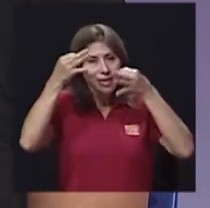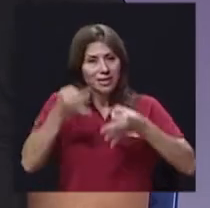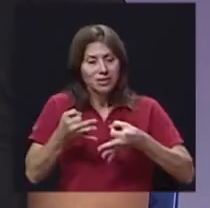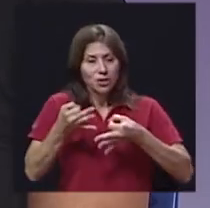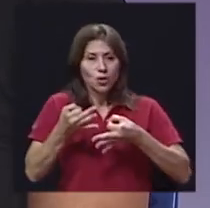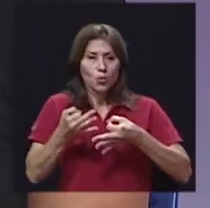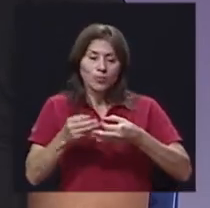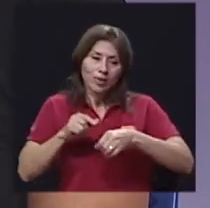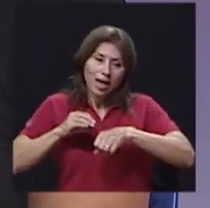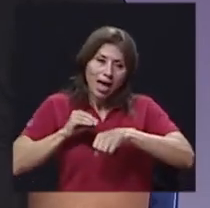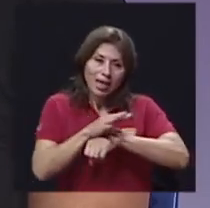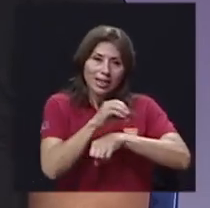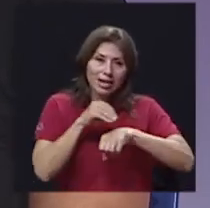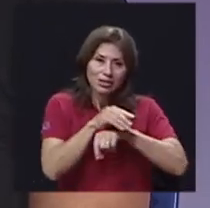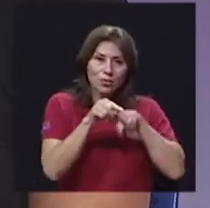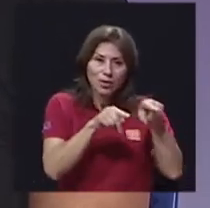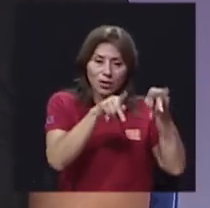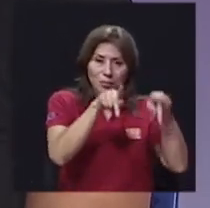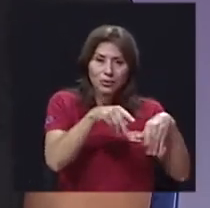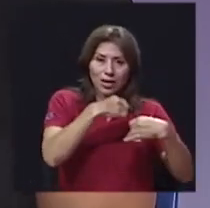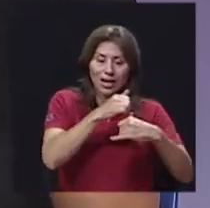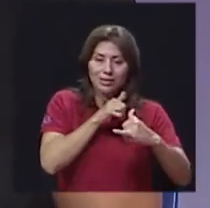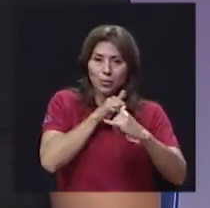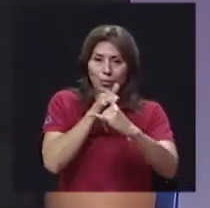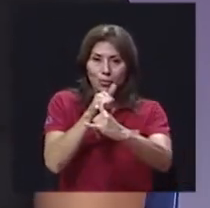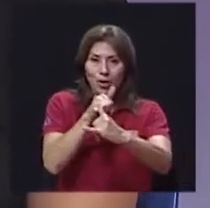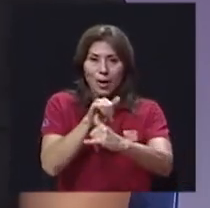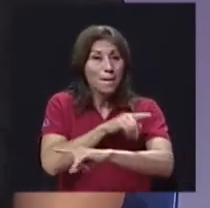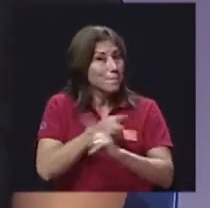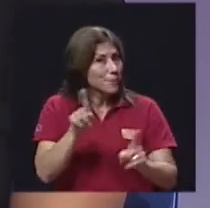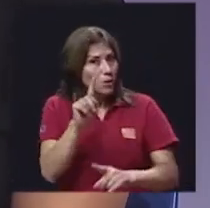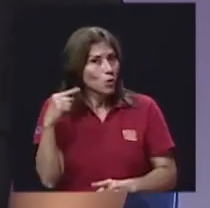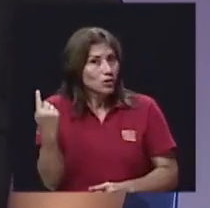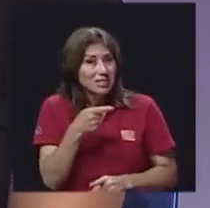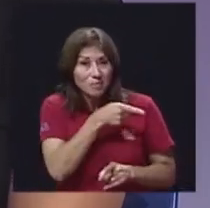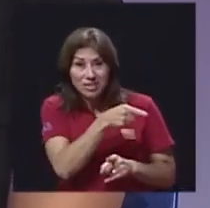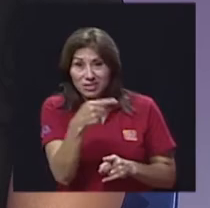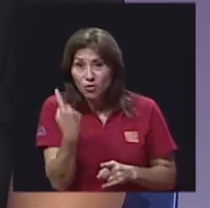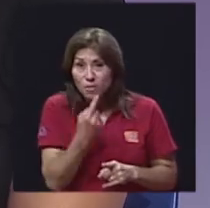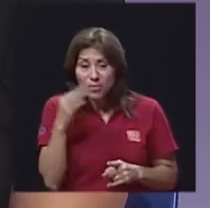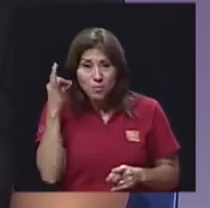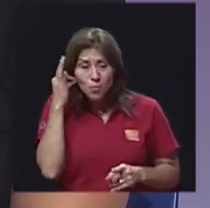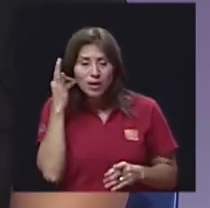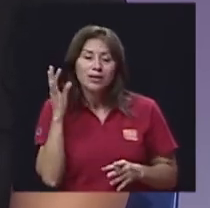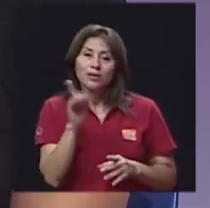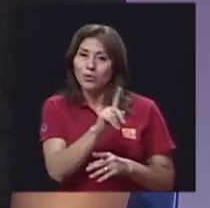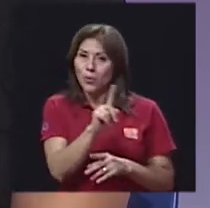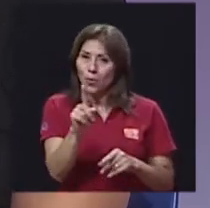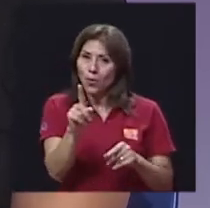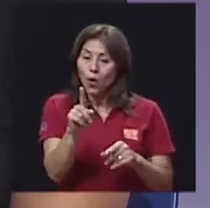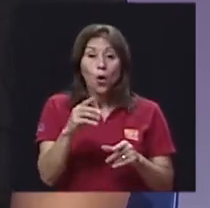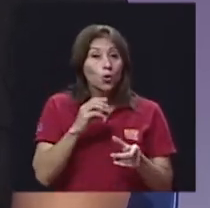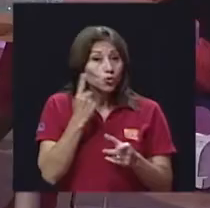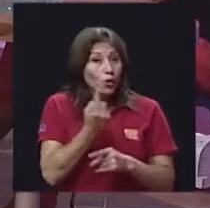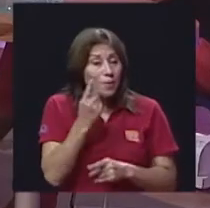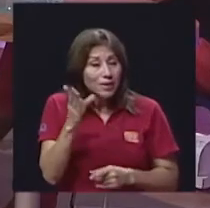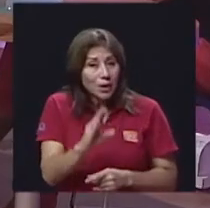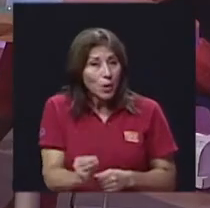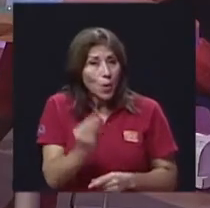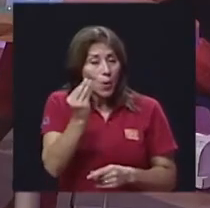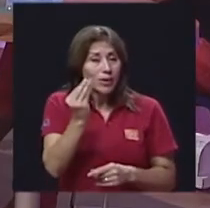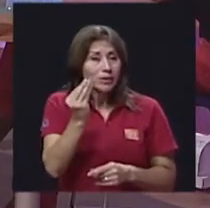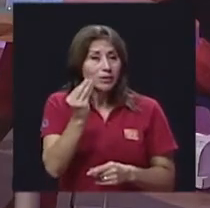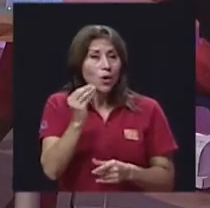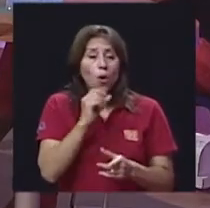actora, que no es, como dijo don Hernán, precisamente no siempre solo es mujer. No, tenemos muchos adultos mayores. Claro. Y es un fenómeno cada vez más